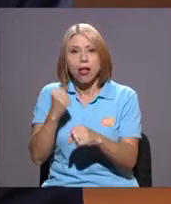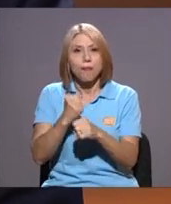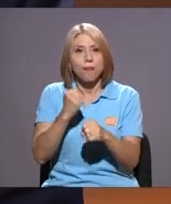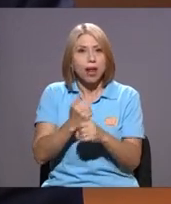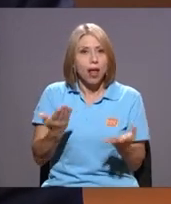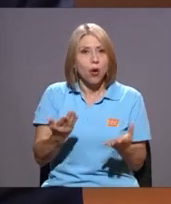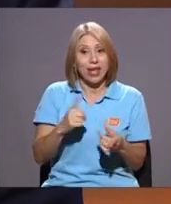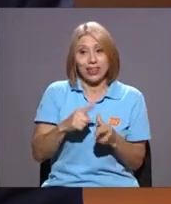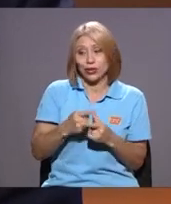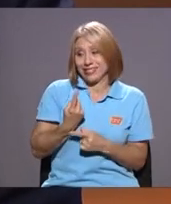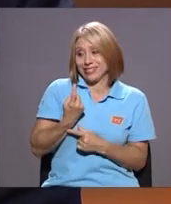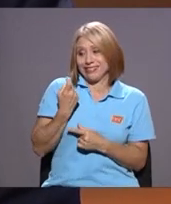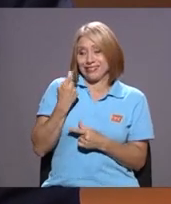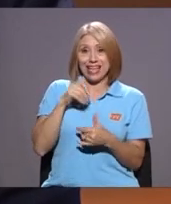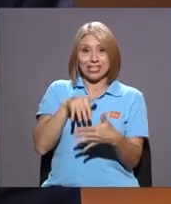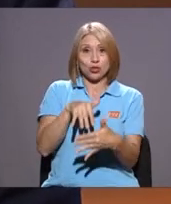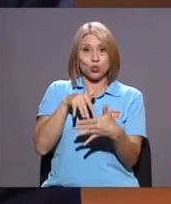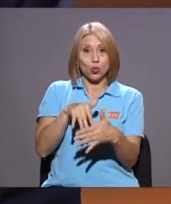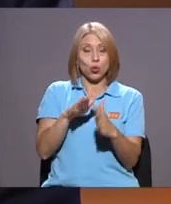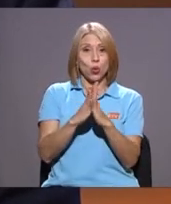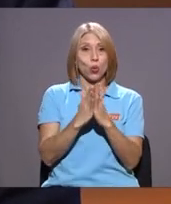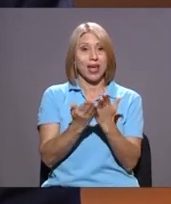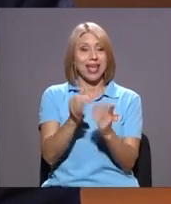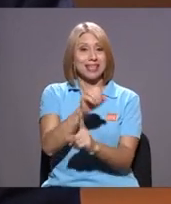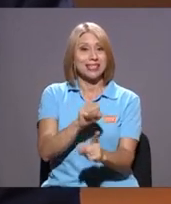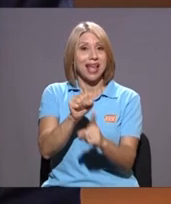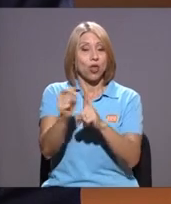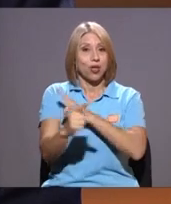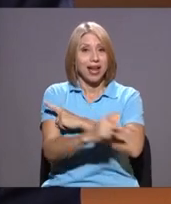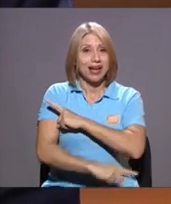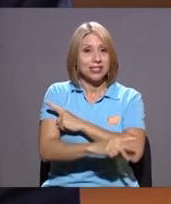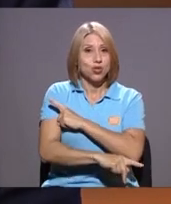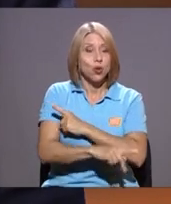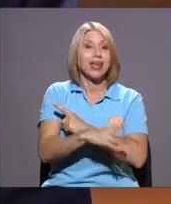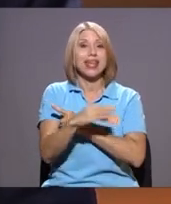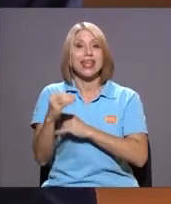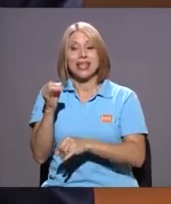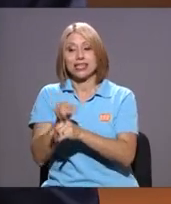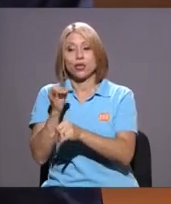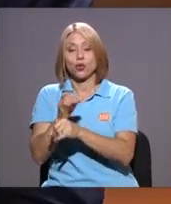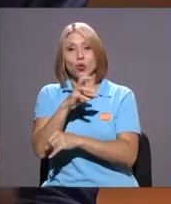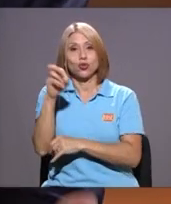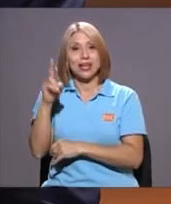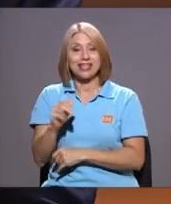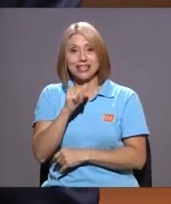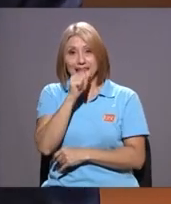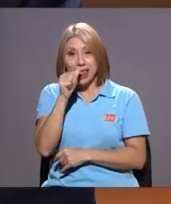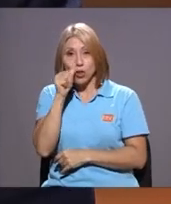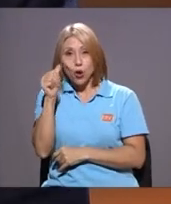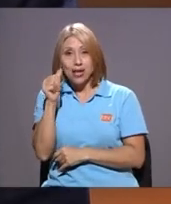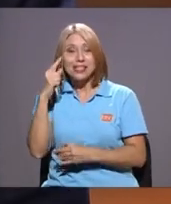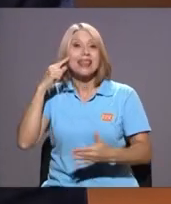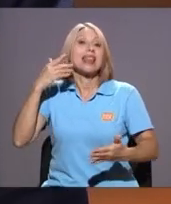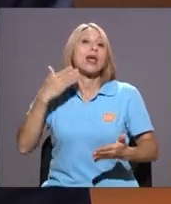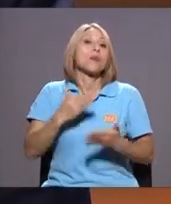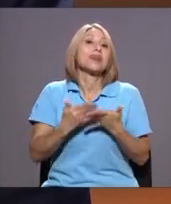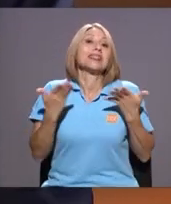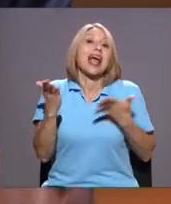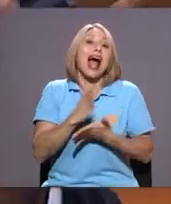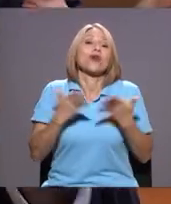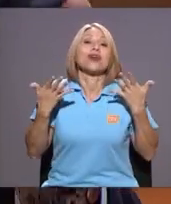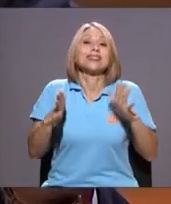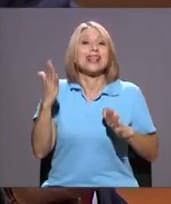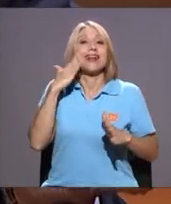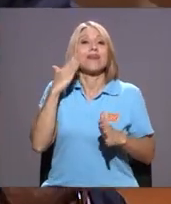estudio reciente del estado de la nación y del instituto costarricense de drogas demuestre lo que ya sabemos todos los economistas y es que